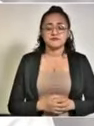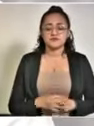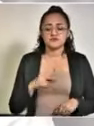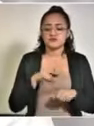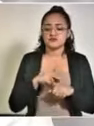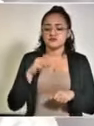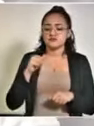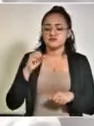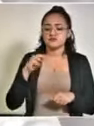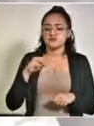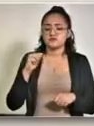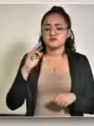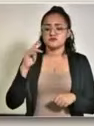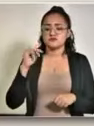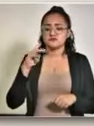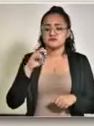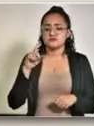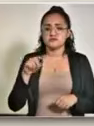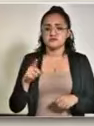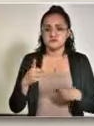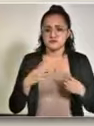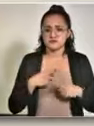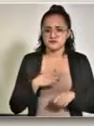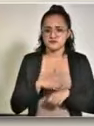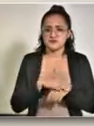Doctor Martínez, sus cifras.